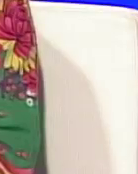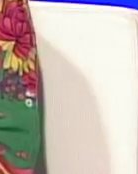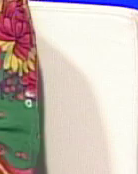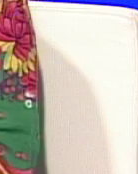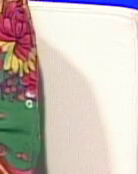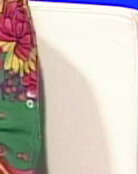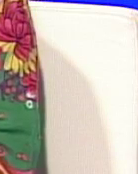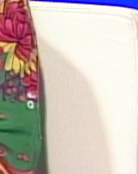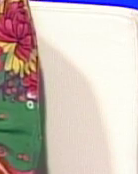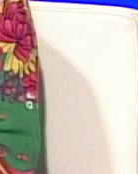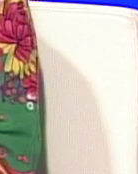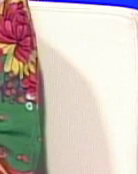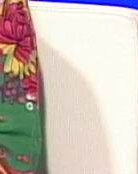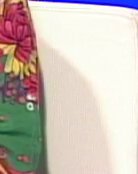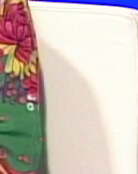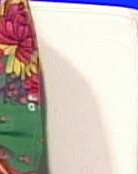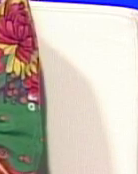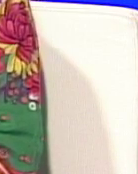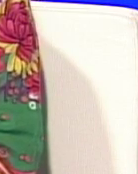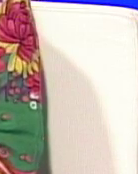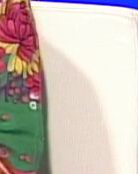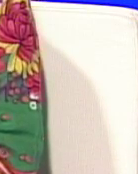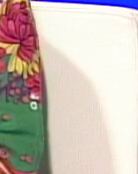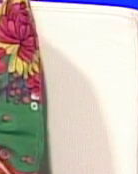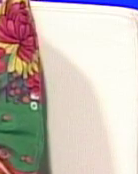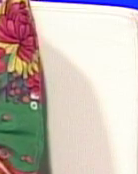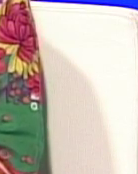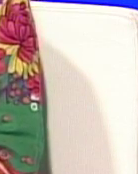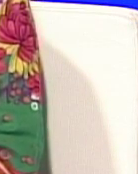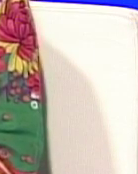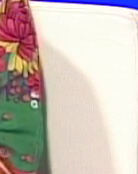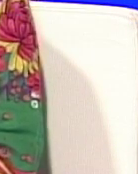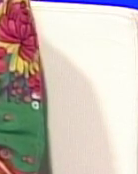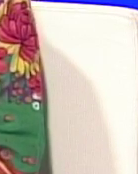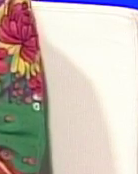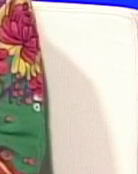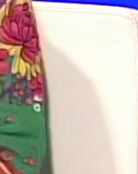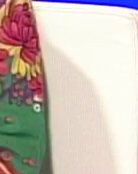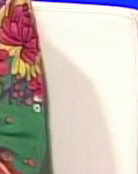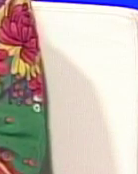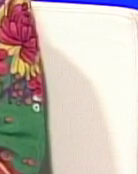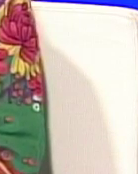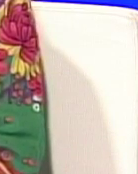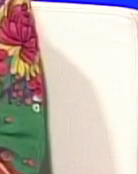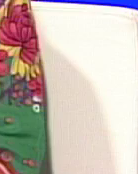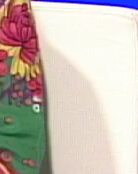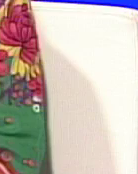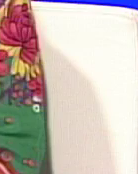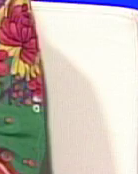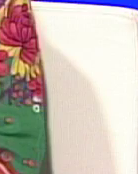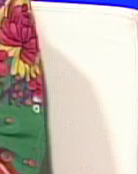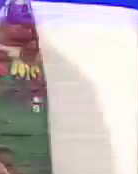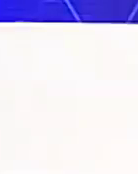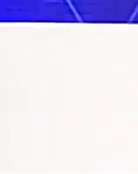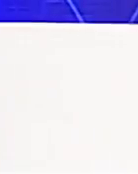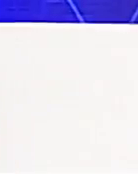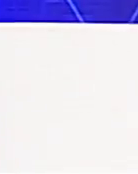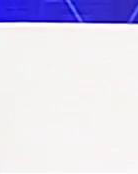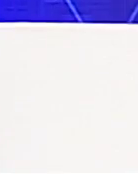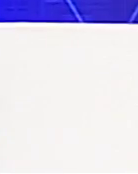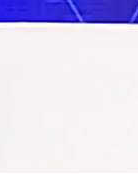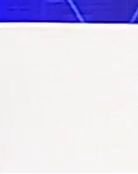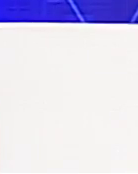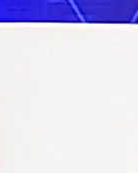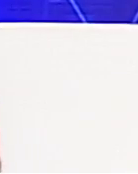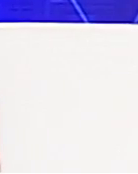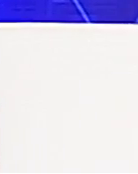a Venevisión. Gladys Requena, constituyente, presidenta de la Comisión Permanente de Adultos Mayores de la Asamblea Nacional Constituyente, dirigente político y militante del